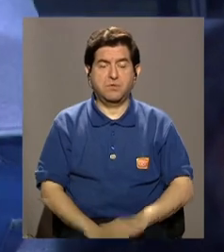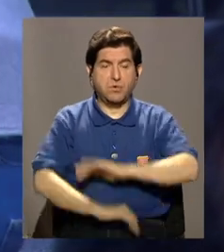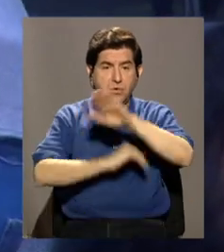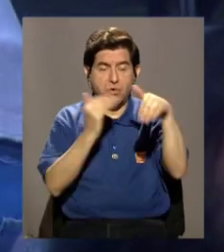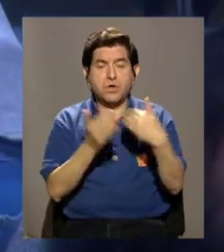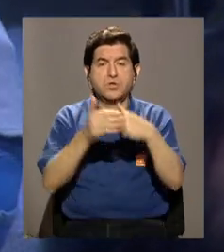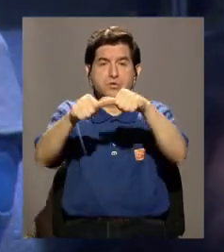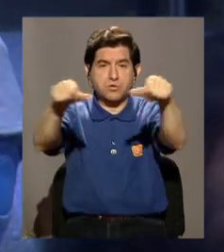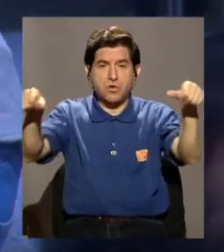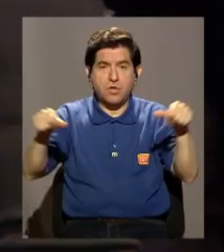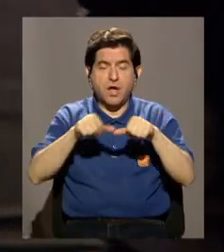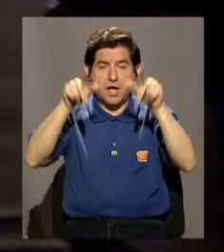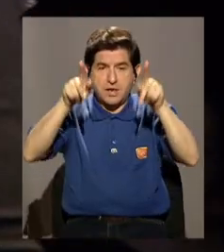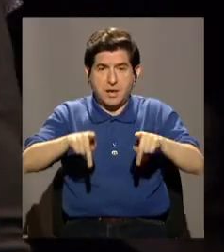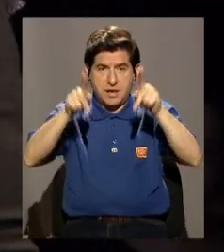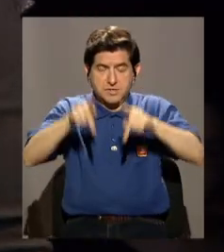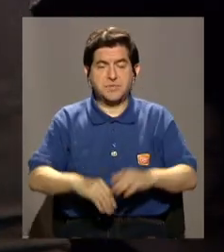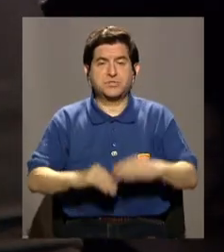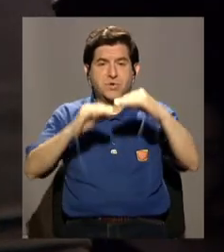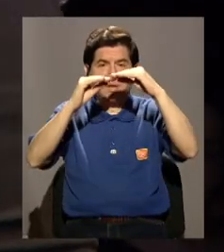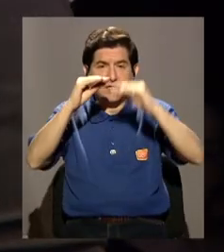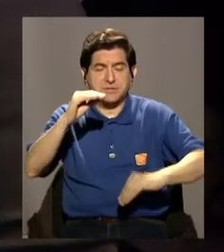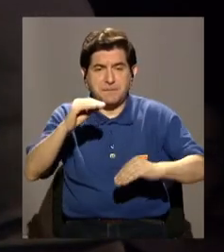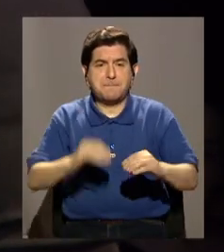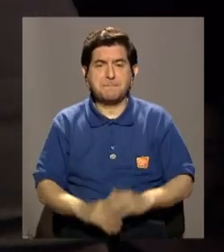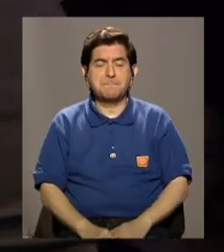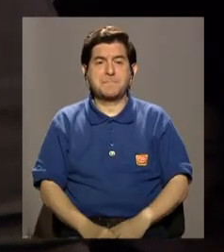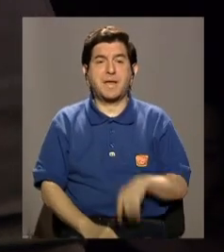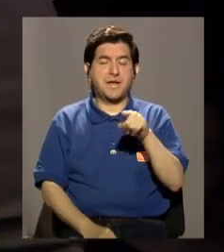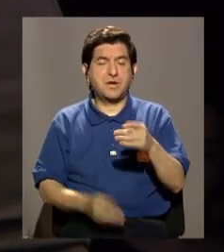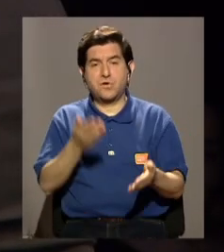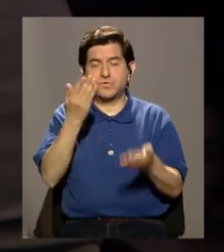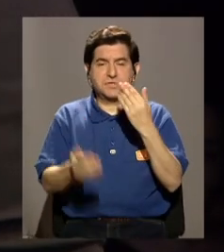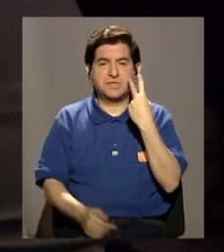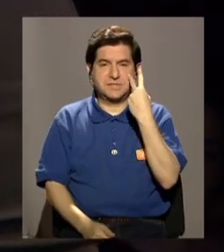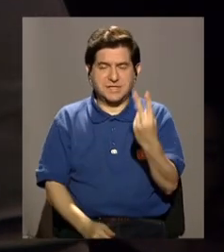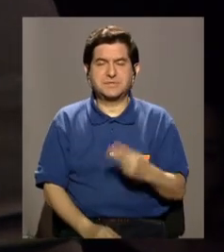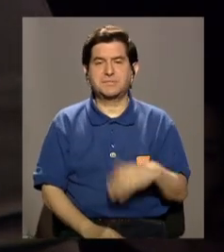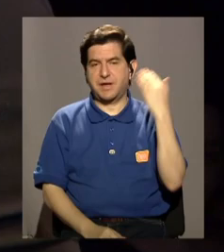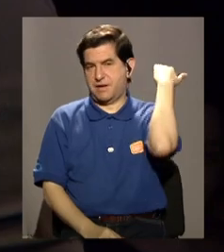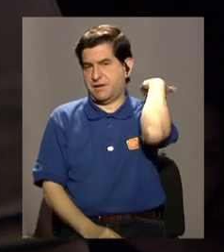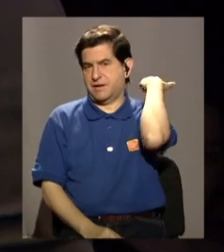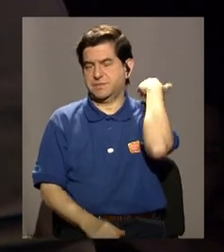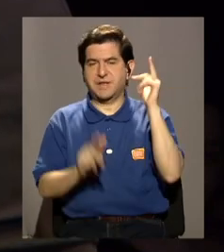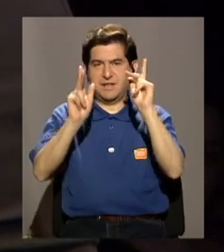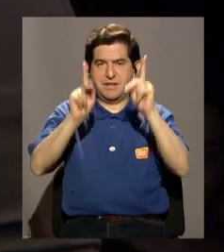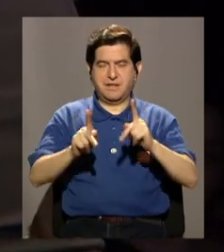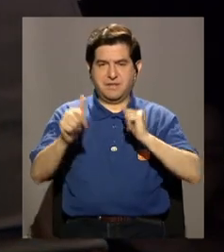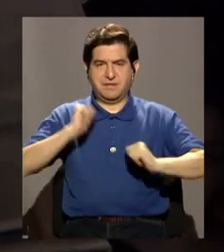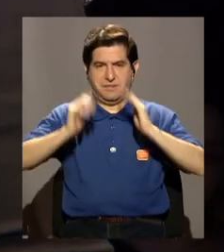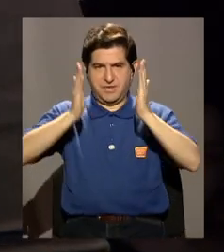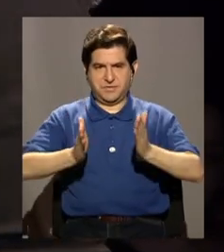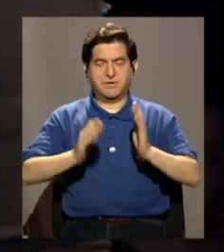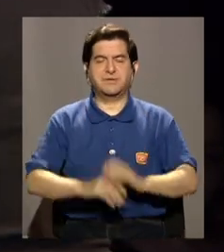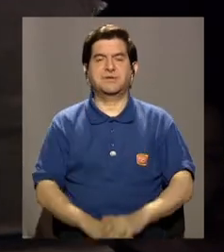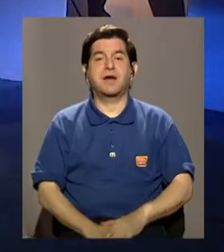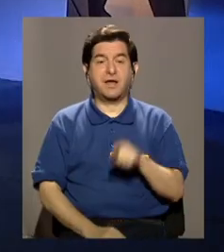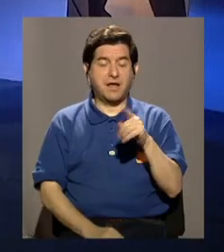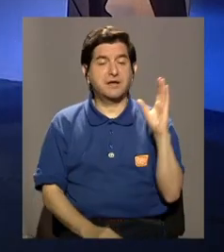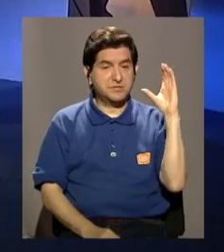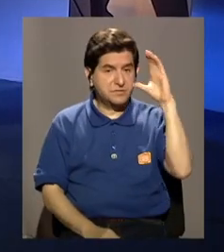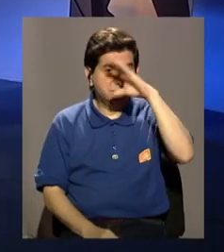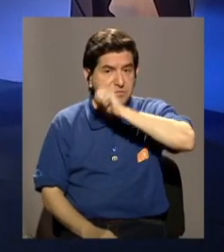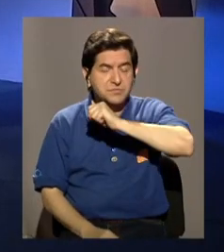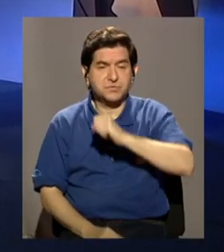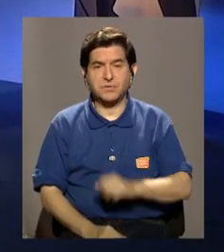lado de espectador tenga la menor cantidad posible de espalda sé si eso es algo que se nota en